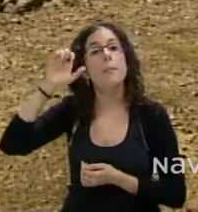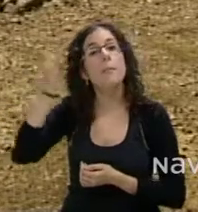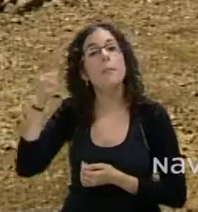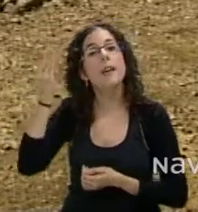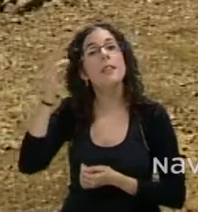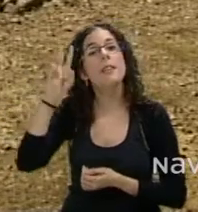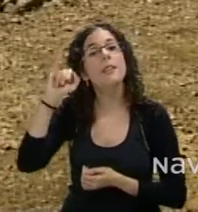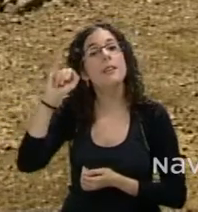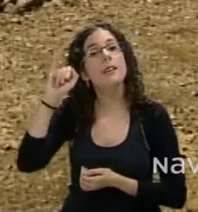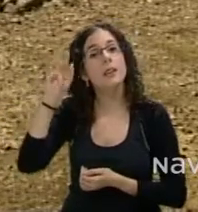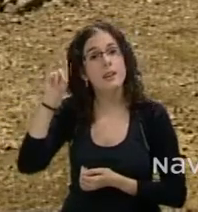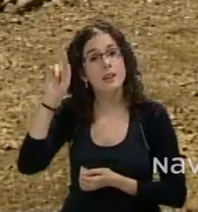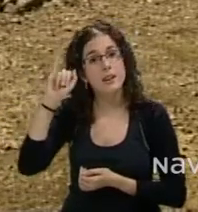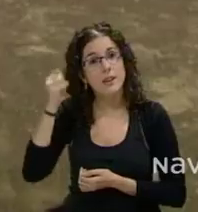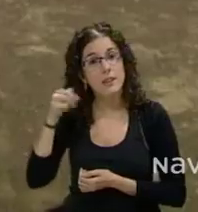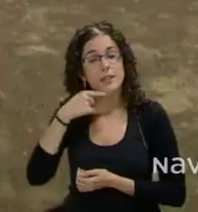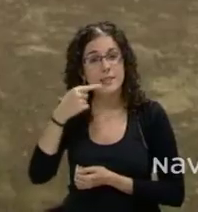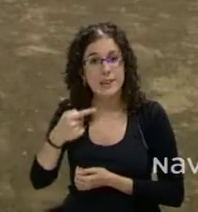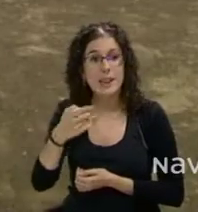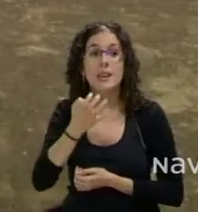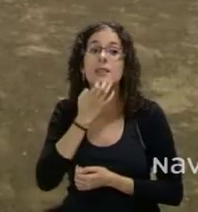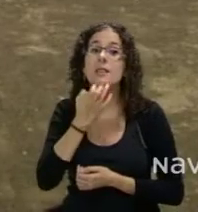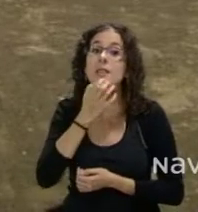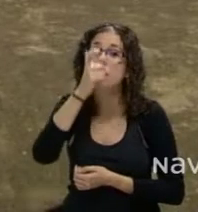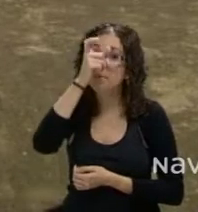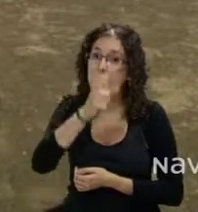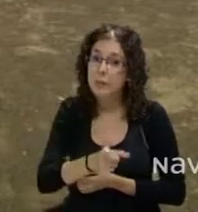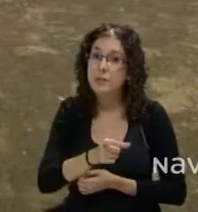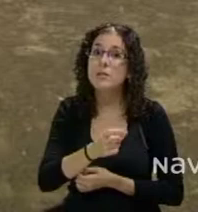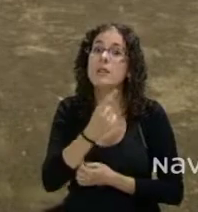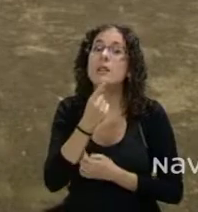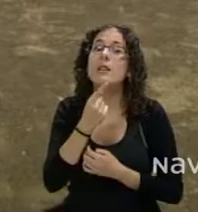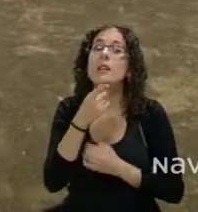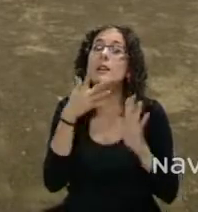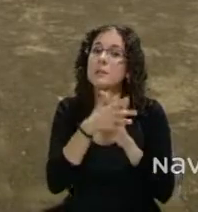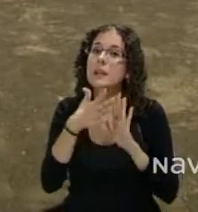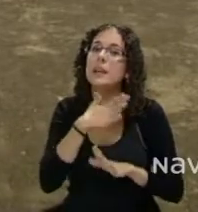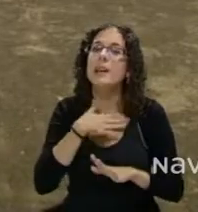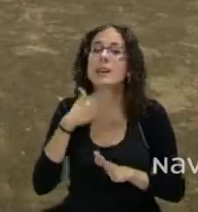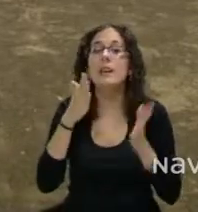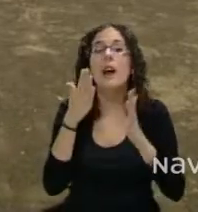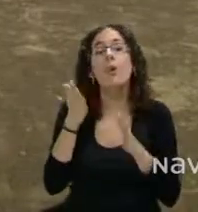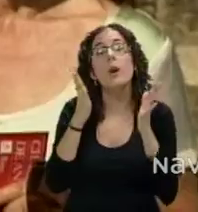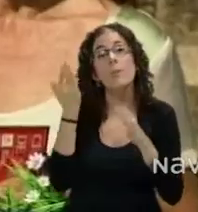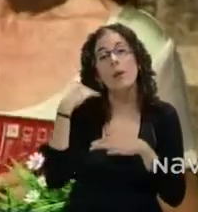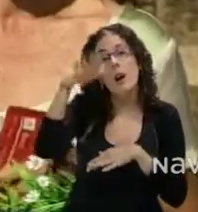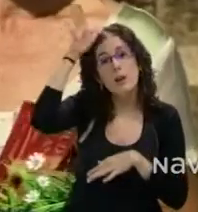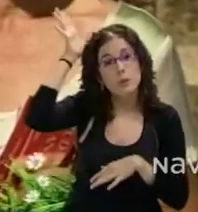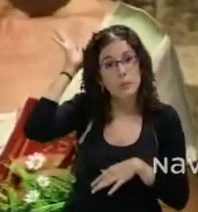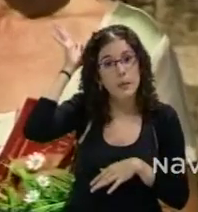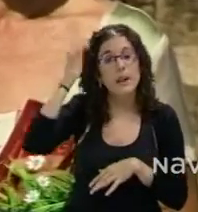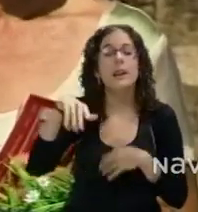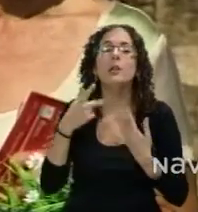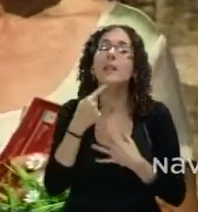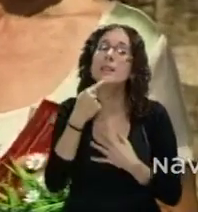en romano. Así también se acepta leer Andelos sin la S final. Andelo tuvo unos 2.500 habitantes en